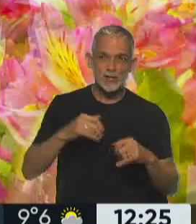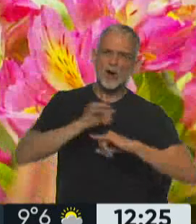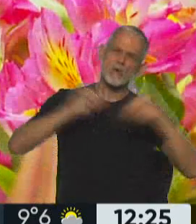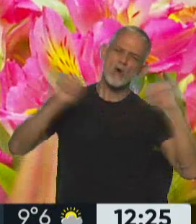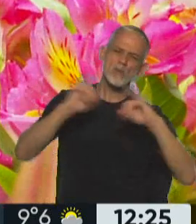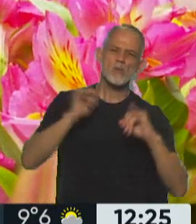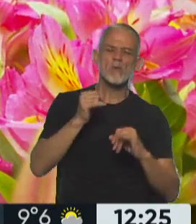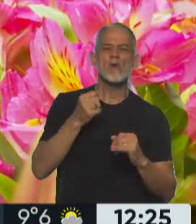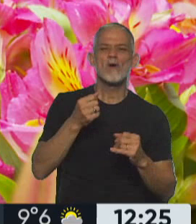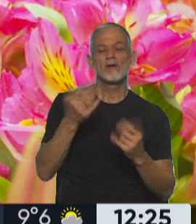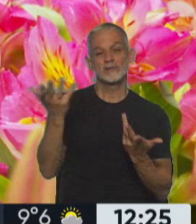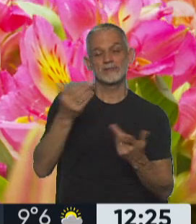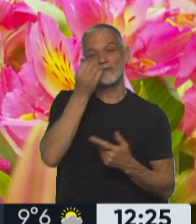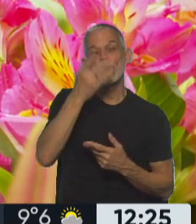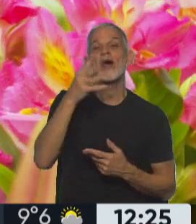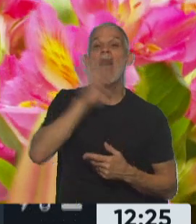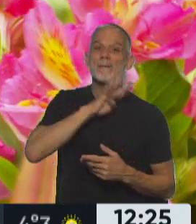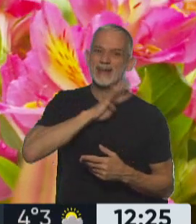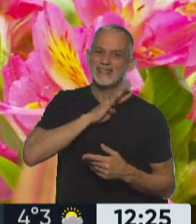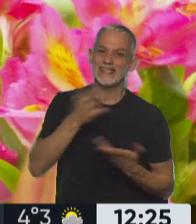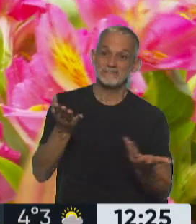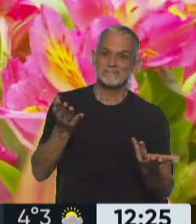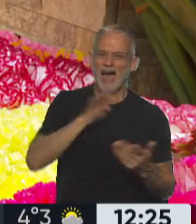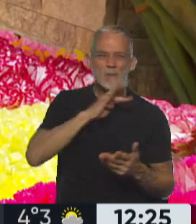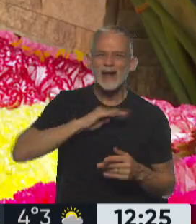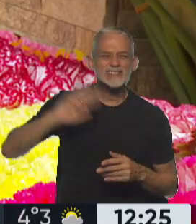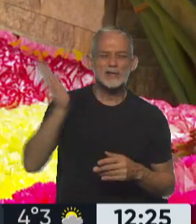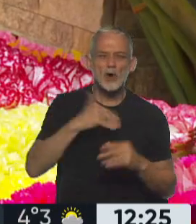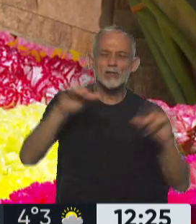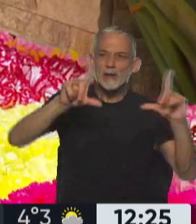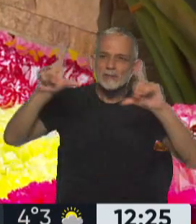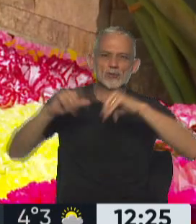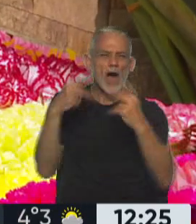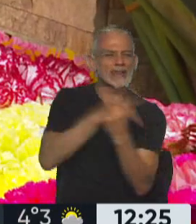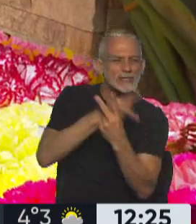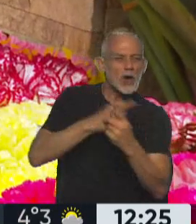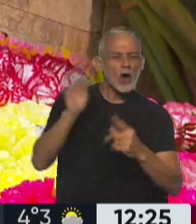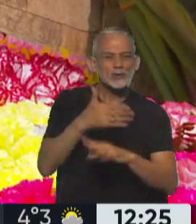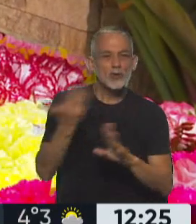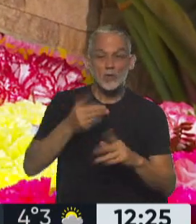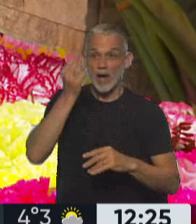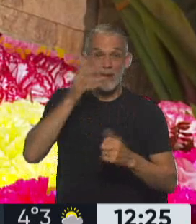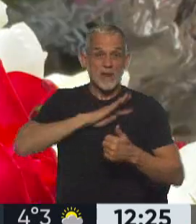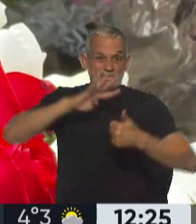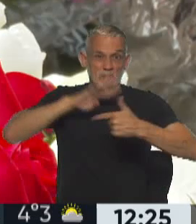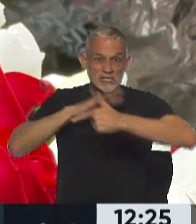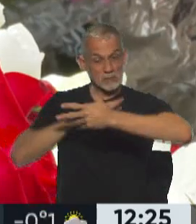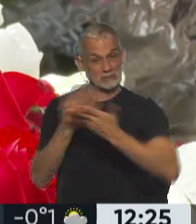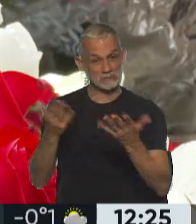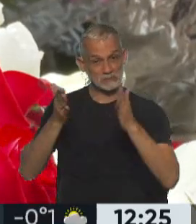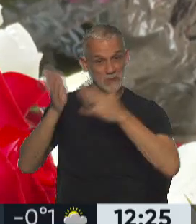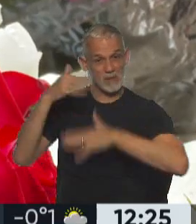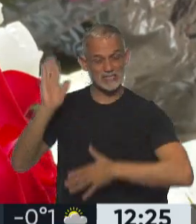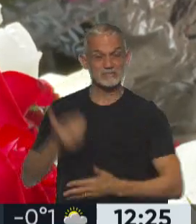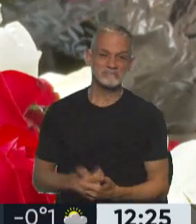de las flores amarillas. De las flores amarillas, está en todos los medios, en TikTok, en todos los medios. A ver, bueno, a ver, Norma, justo acá, a ver, Miguel,